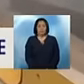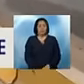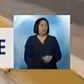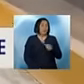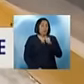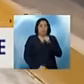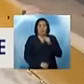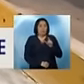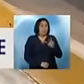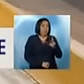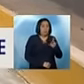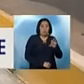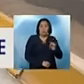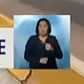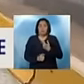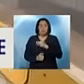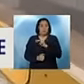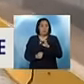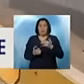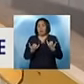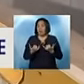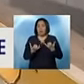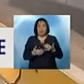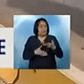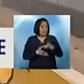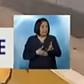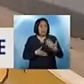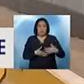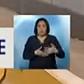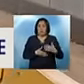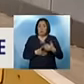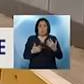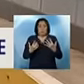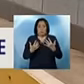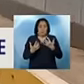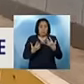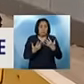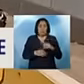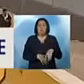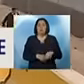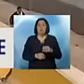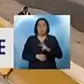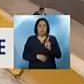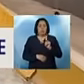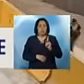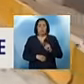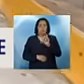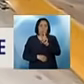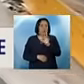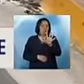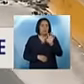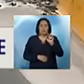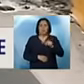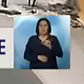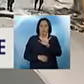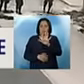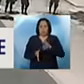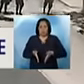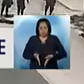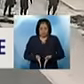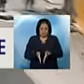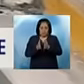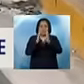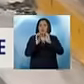Lourdes Mijael, muy buenas tardes. Todavía continúa aquí la tensión en el kilómetro 25.5 de la carretera Panamericana Norte.